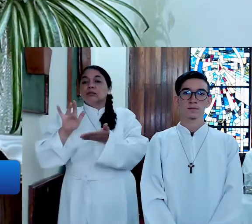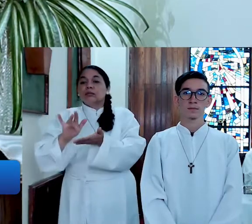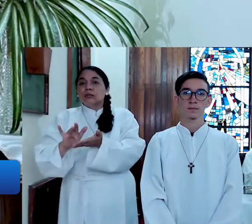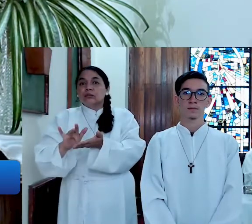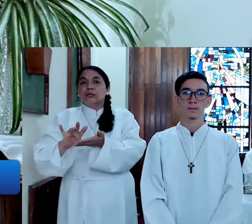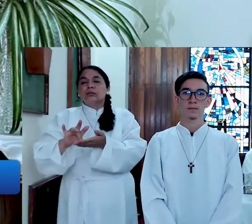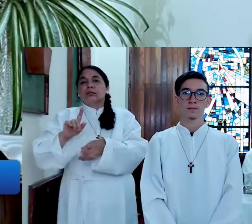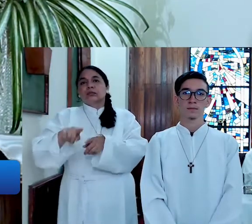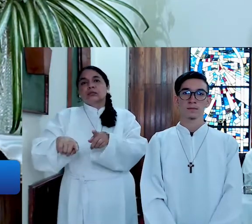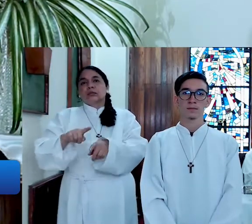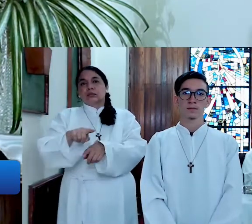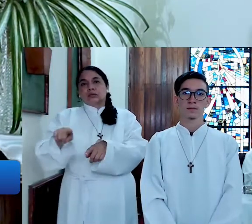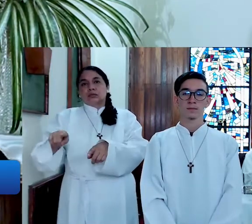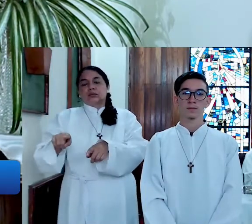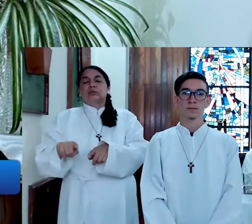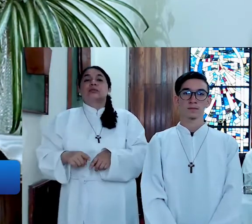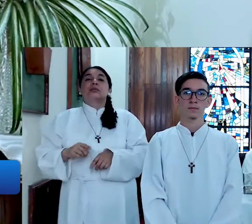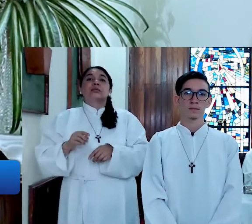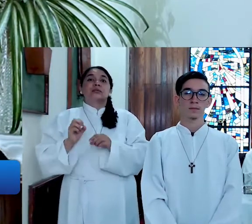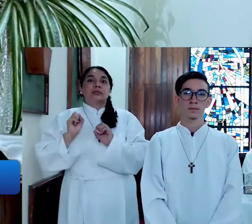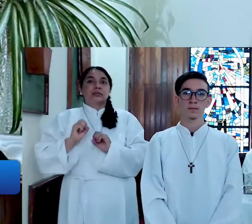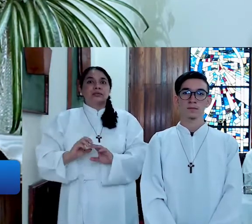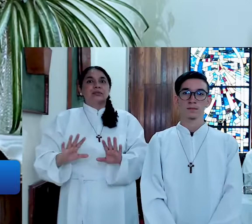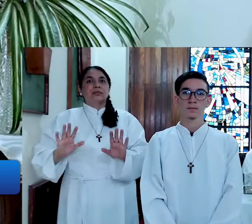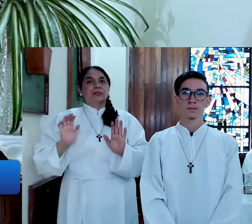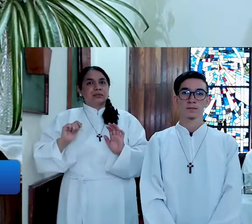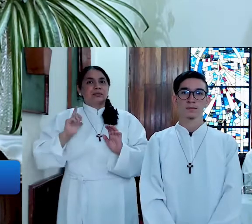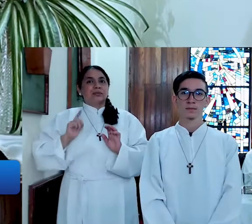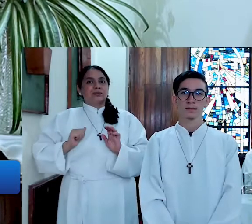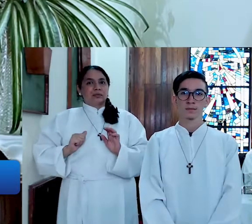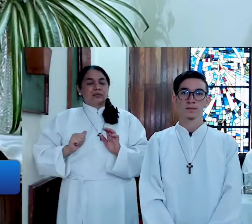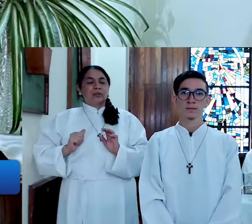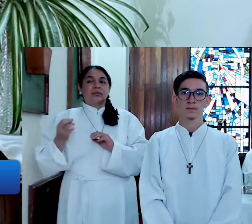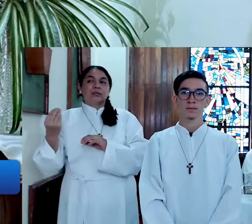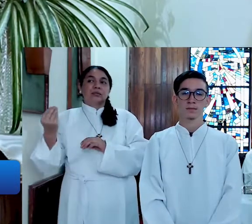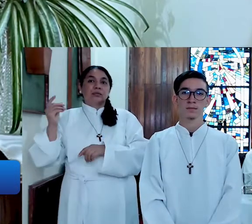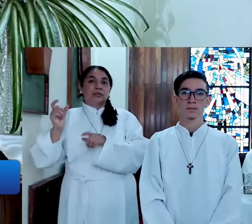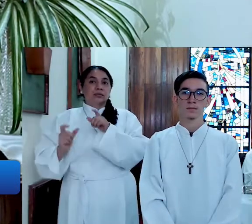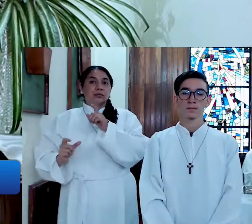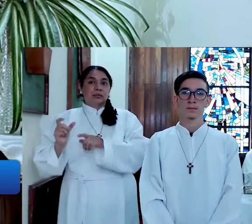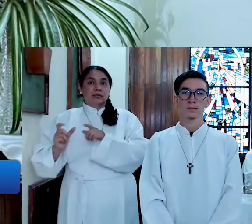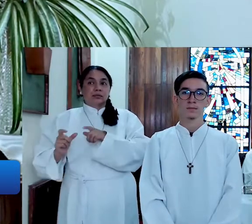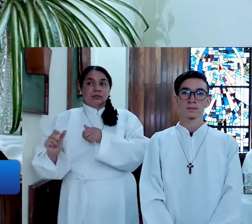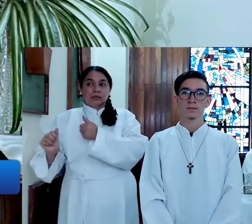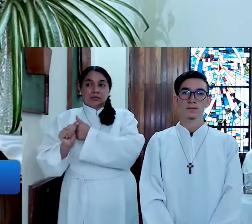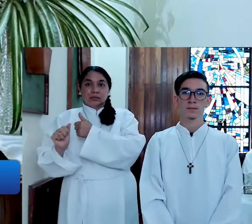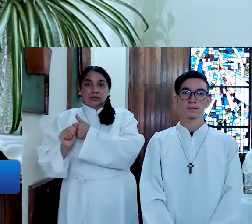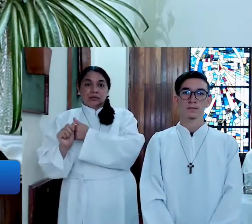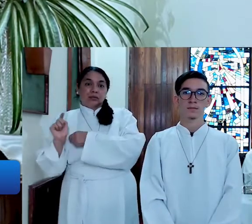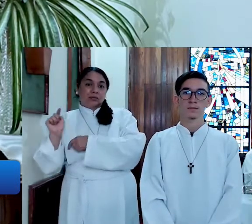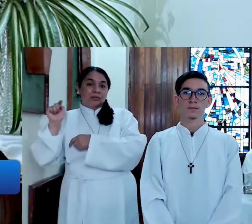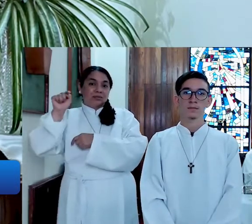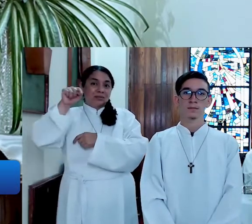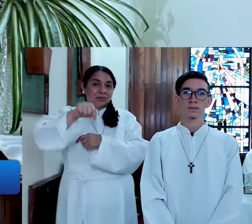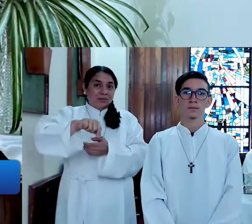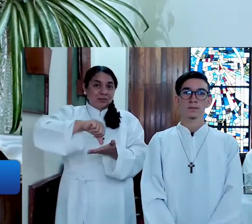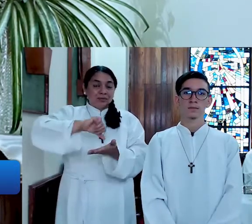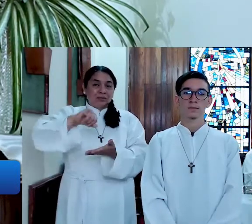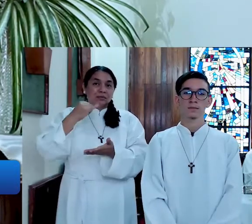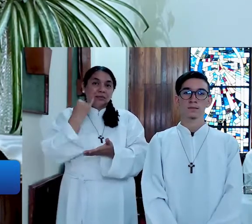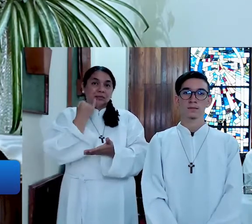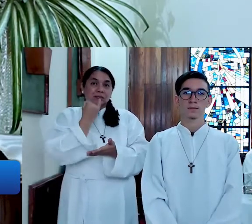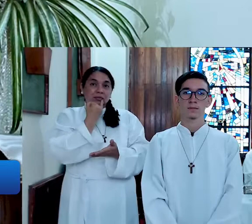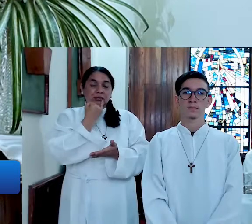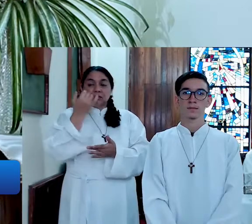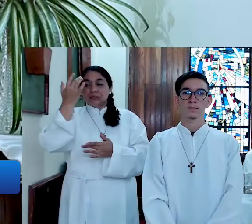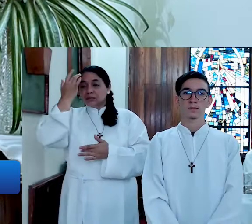ellos. Mucha gente de los alrededores acudía a Jerusalén y llevaba a los enfermos